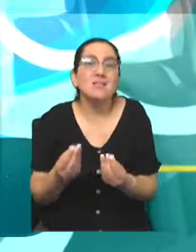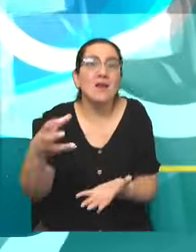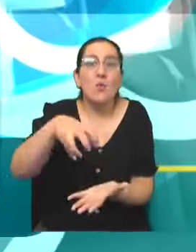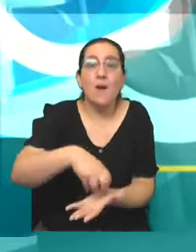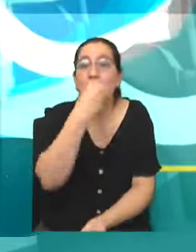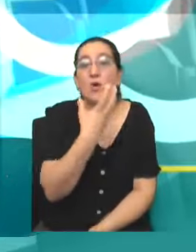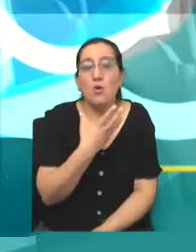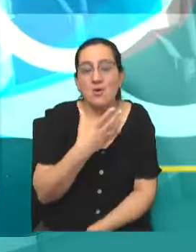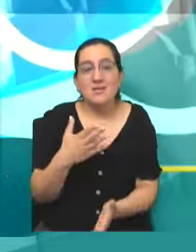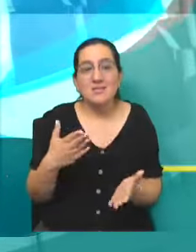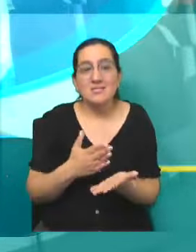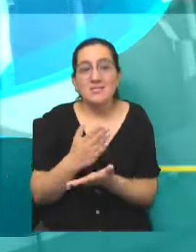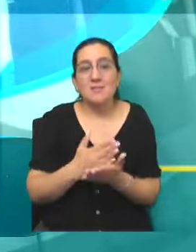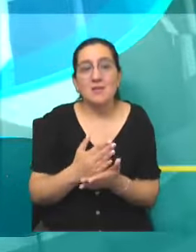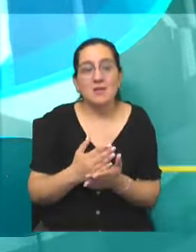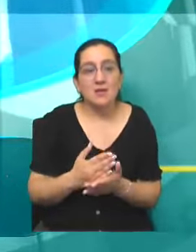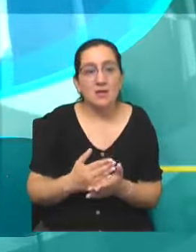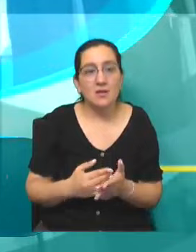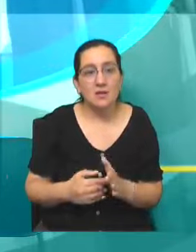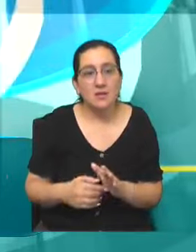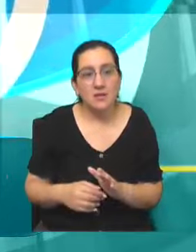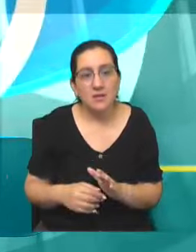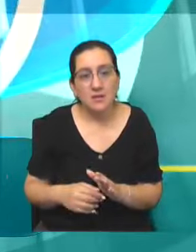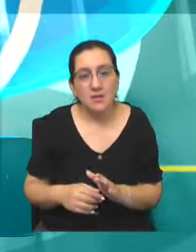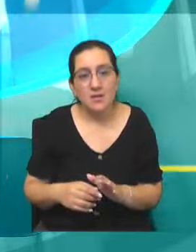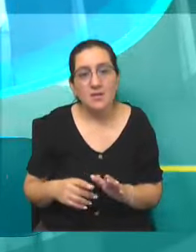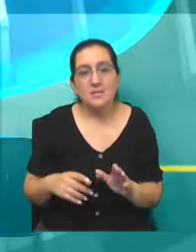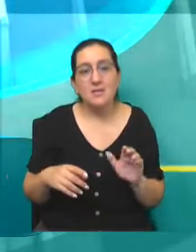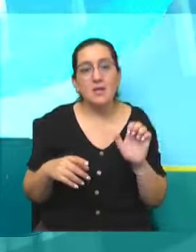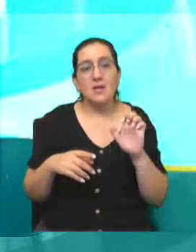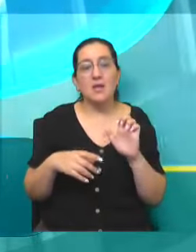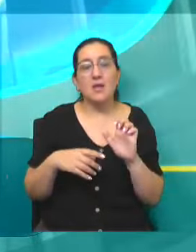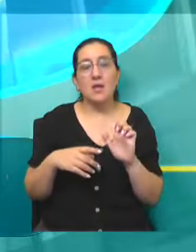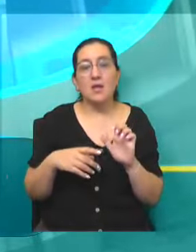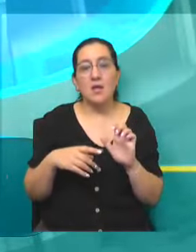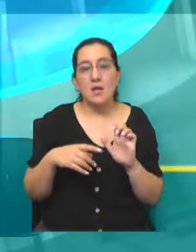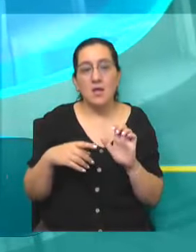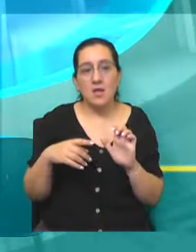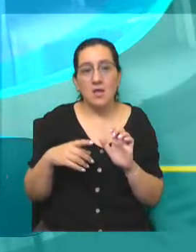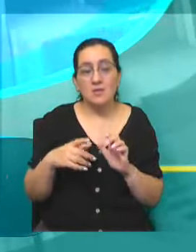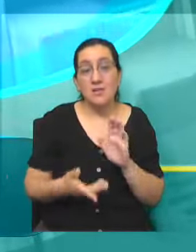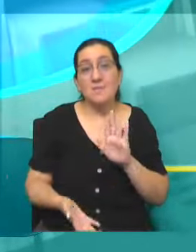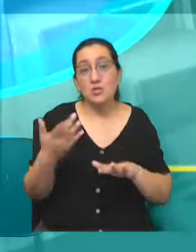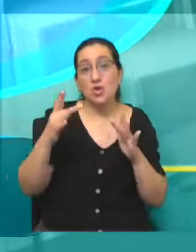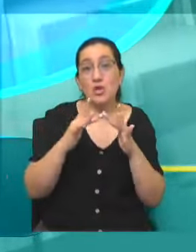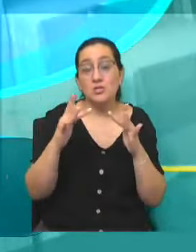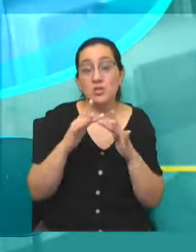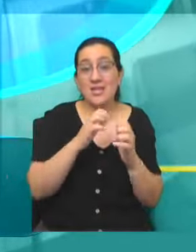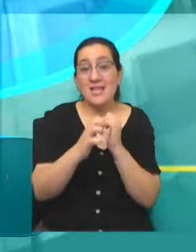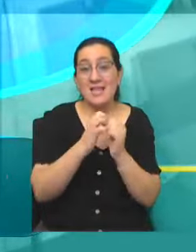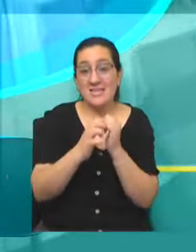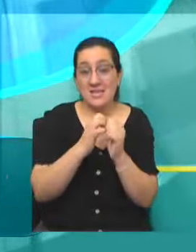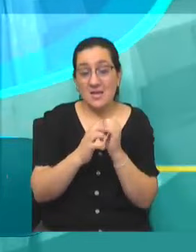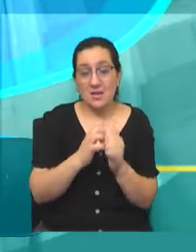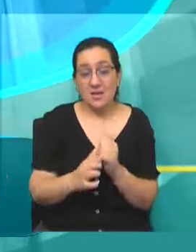Siempre es el punto cardinal este. Porque es donde sale el sol. Donde sale el sol es el punto de mayor conexión de energía que